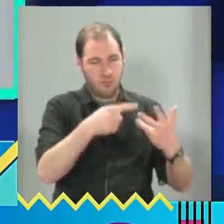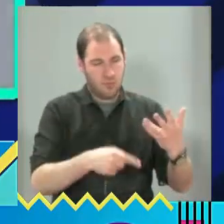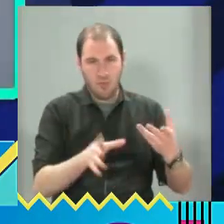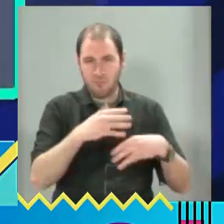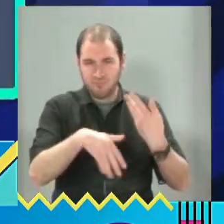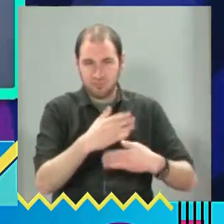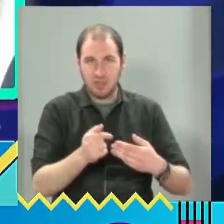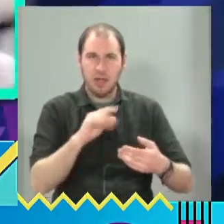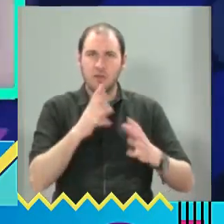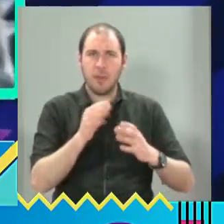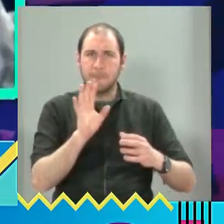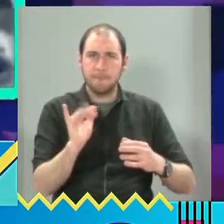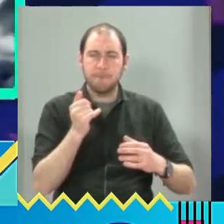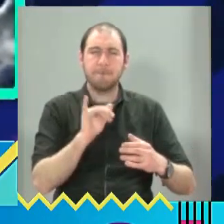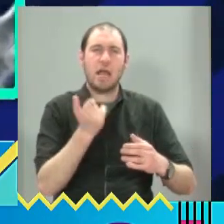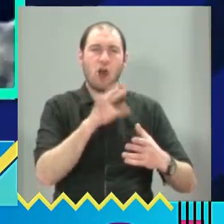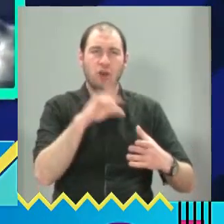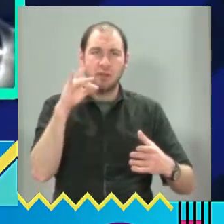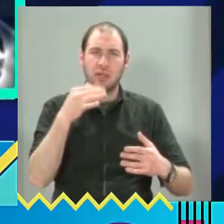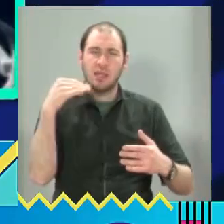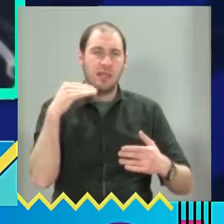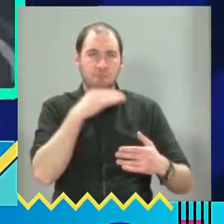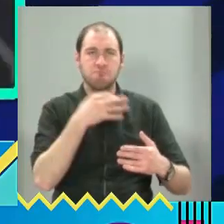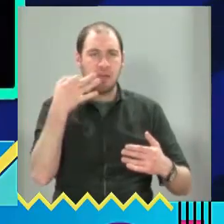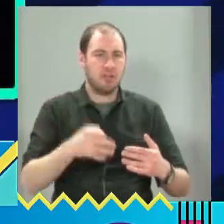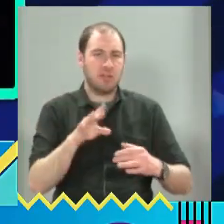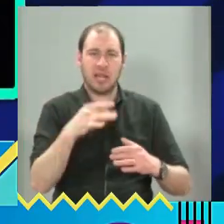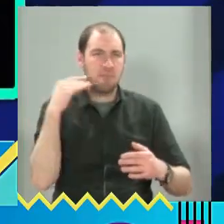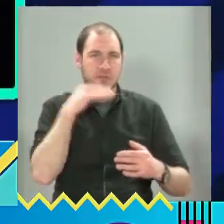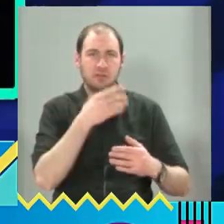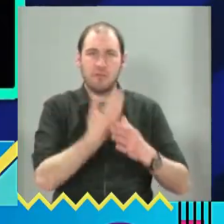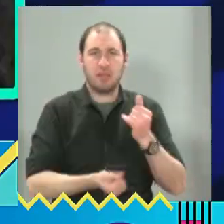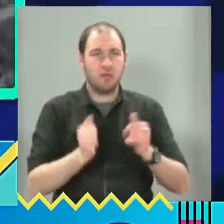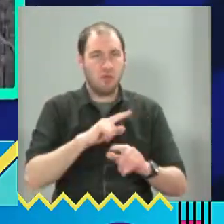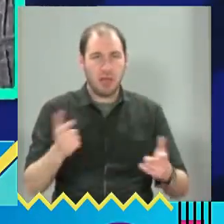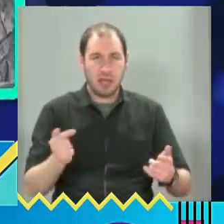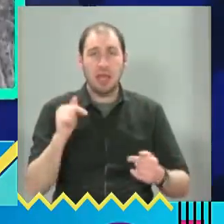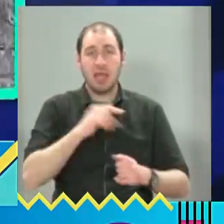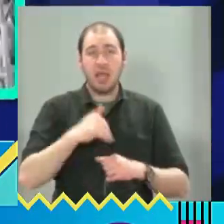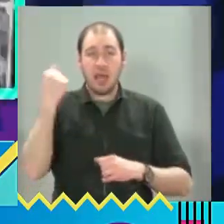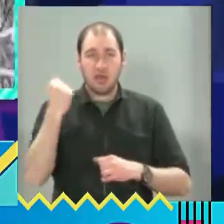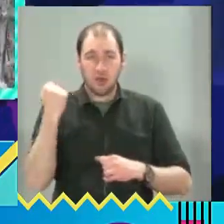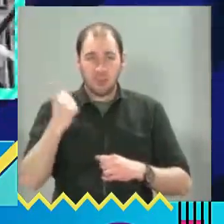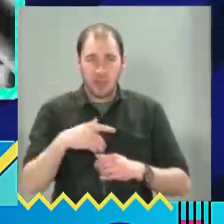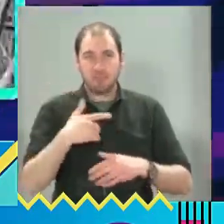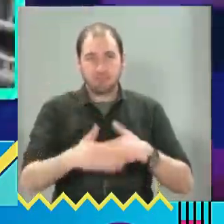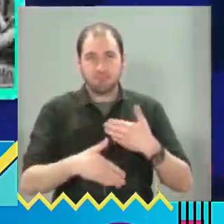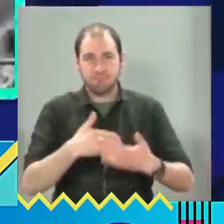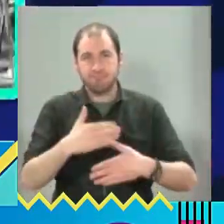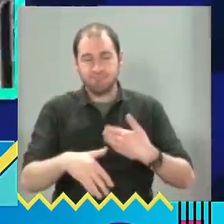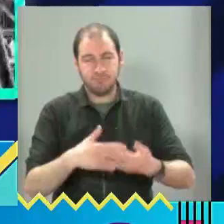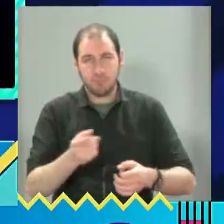optimiza, saca la mejor decisión, o sea, elige perfecto, sin fallas, sin... Entonces, claro, ahí la economía fue ganando